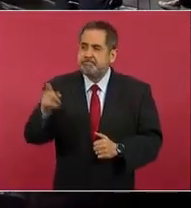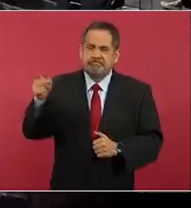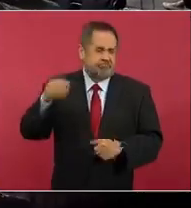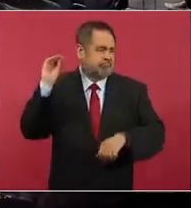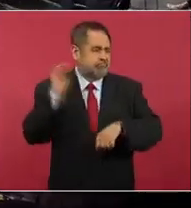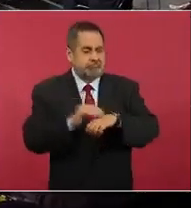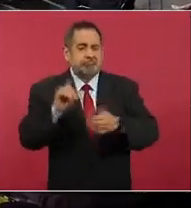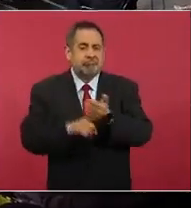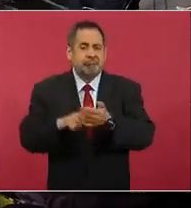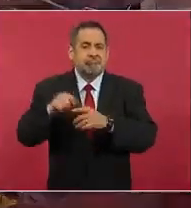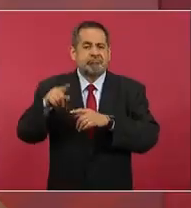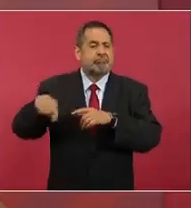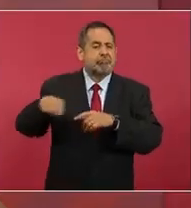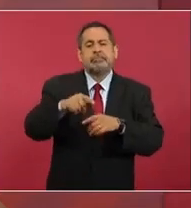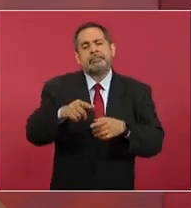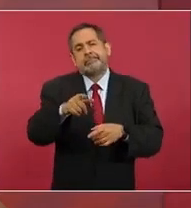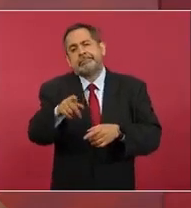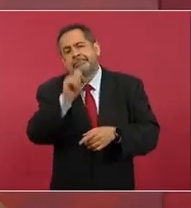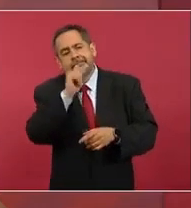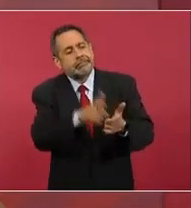impusieron con el apoyo de los conservadores